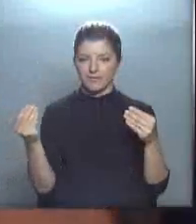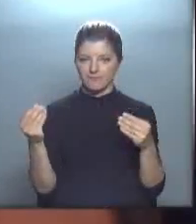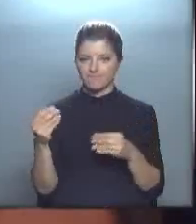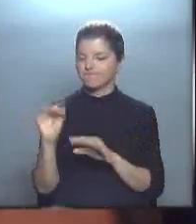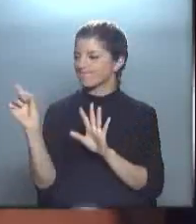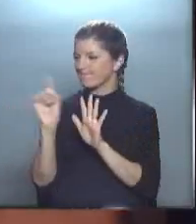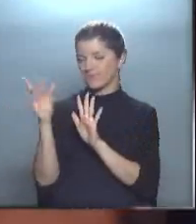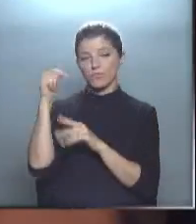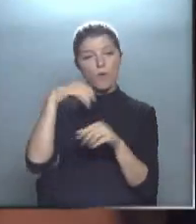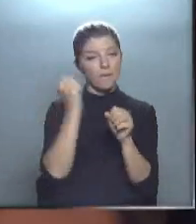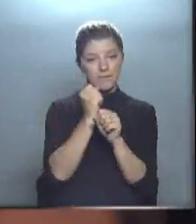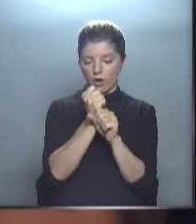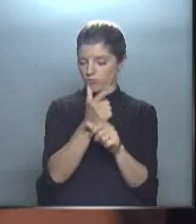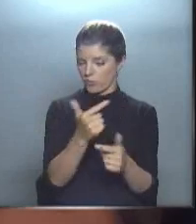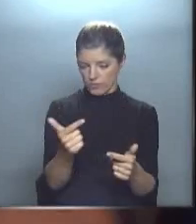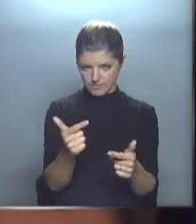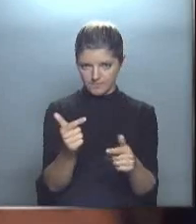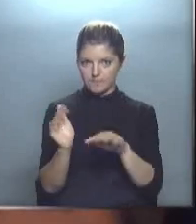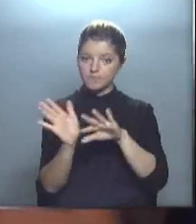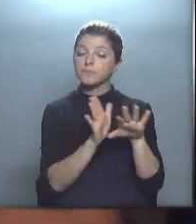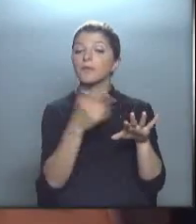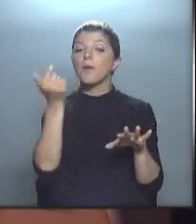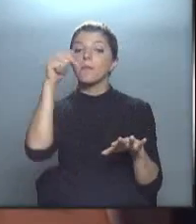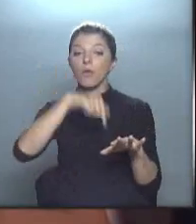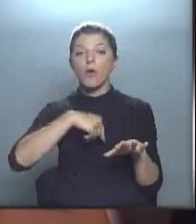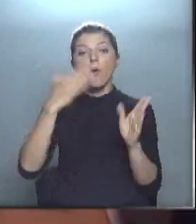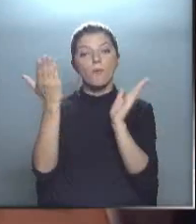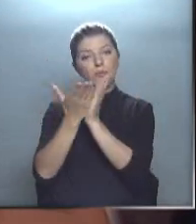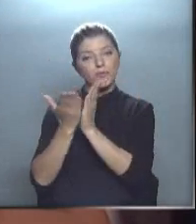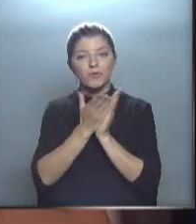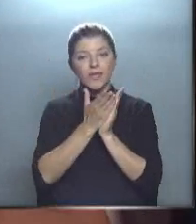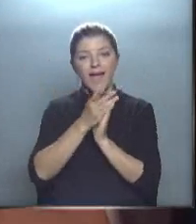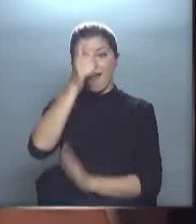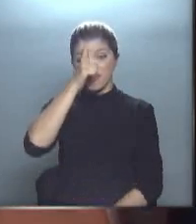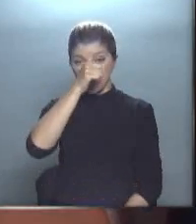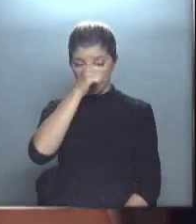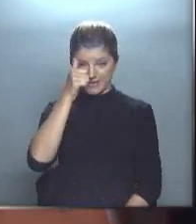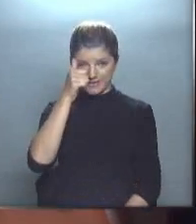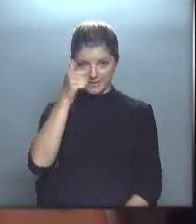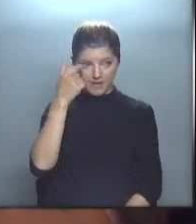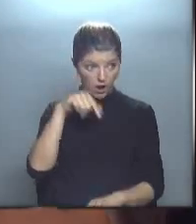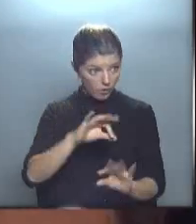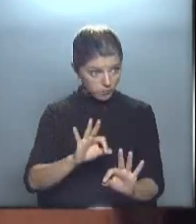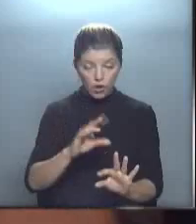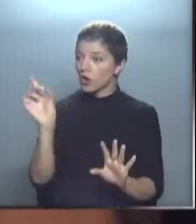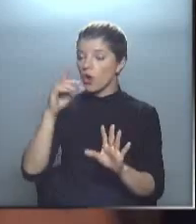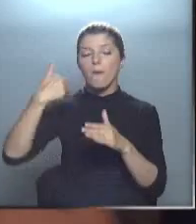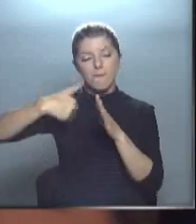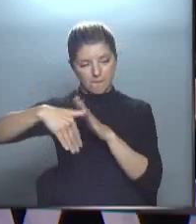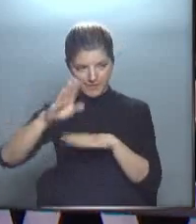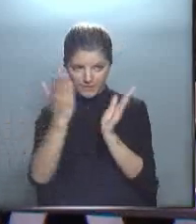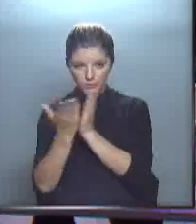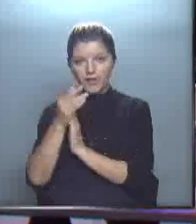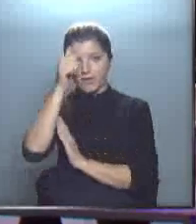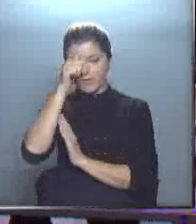No, trabajando no estoy. ¿No estás trabajando? No, pero voy a estudiar enfermería. ¿Estás estudiando enfermería? No, voy a estudiar. ¿Vas a estudiar enfermería? ¿Y por qué,